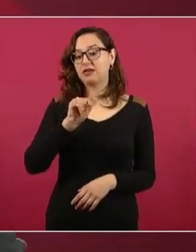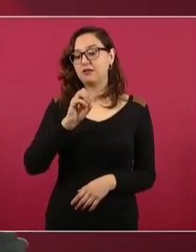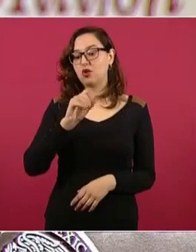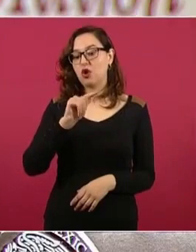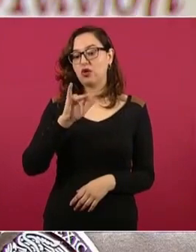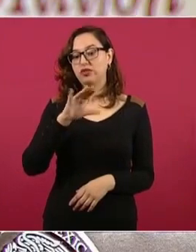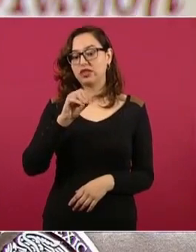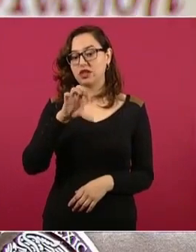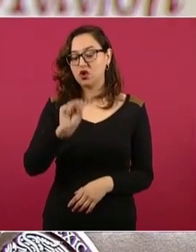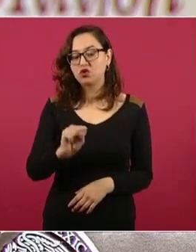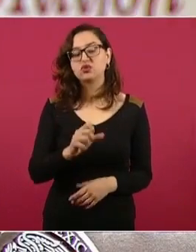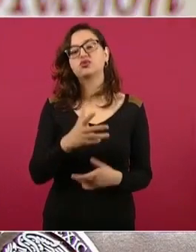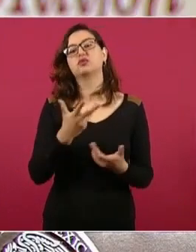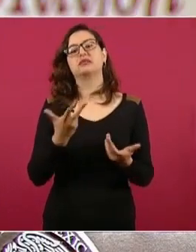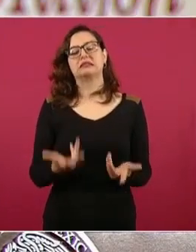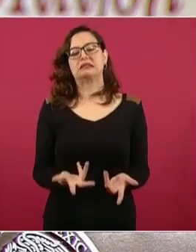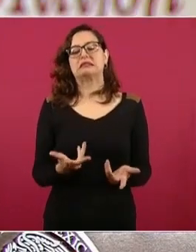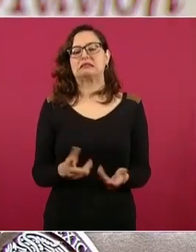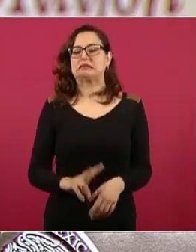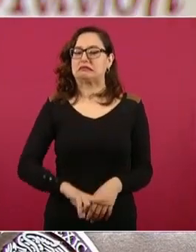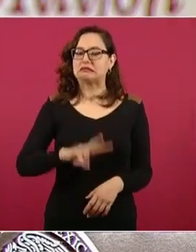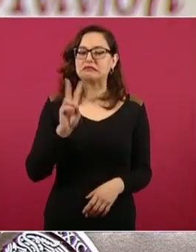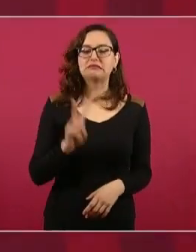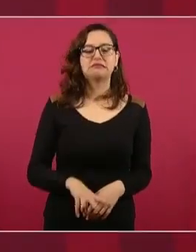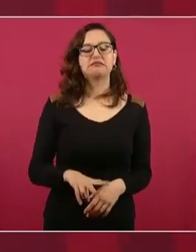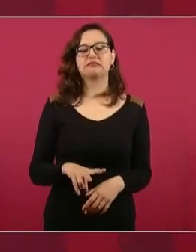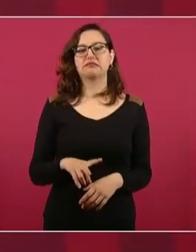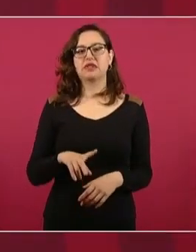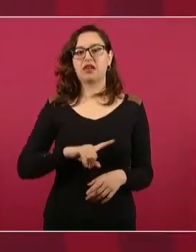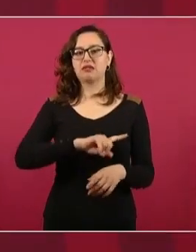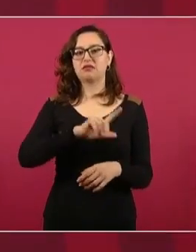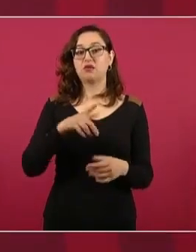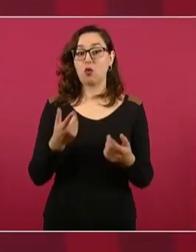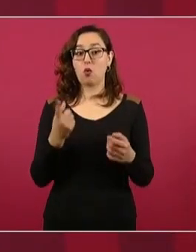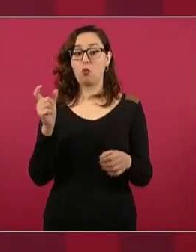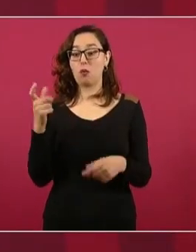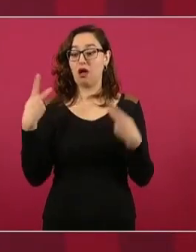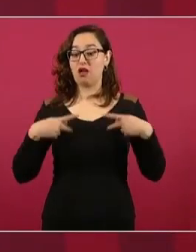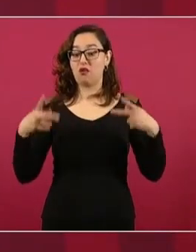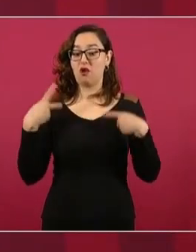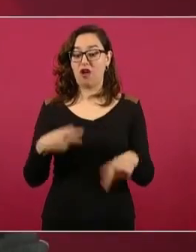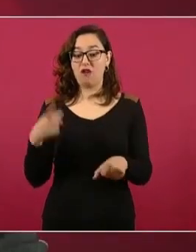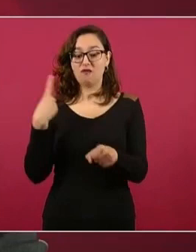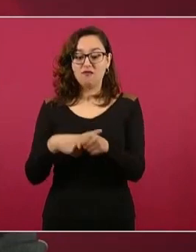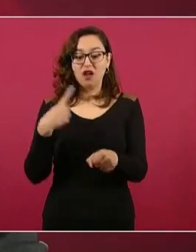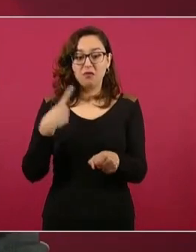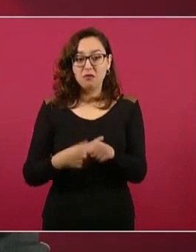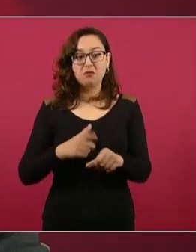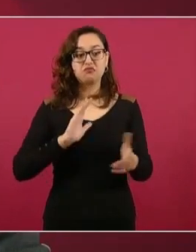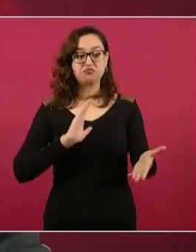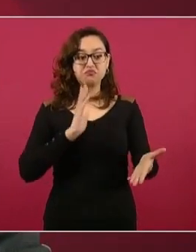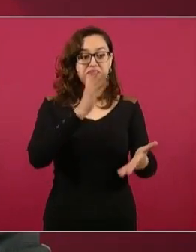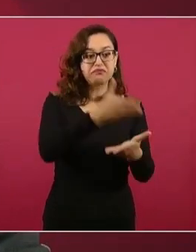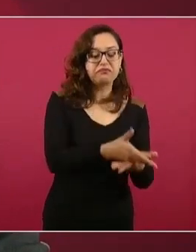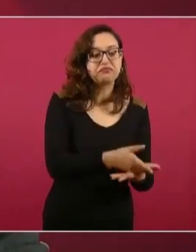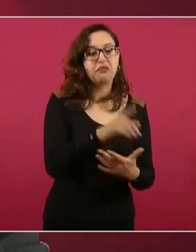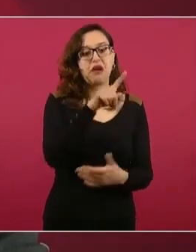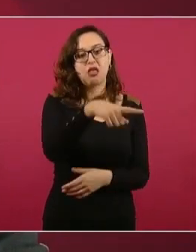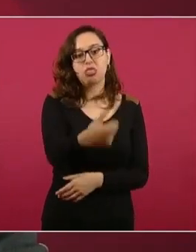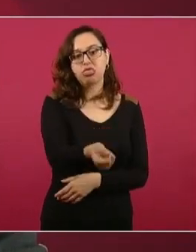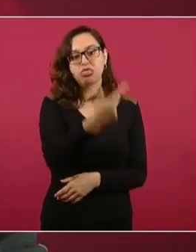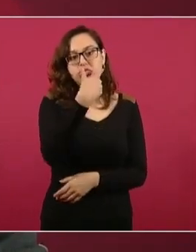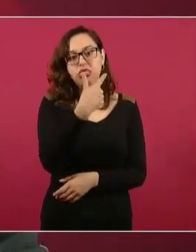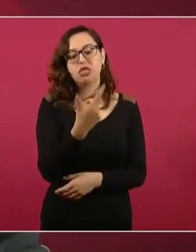de esteroides, que causaron muchas complicaciones o incluso la muerte de personas que fueron atendidas en